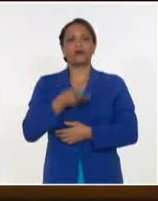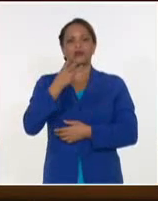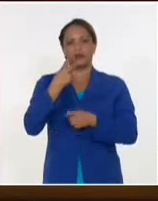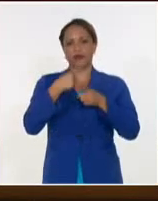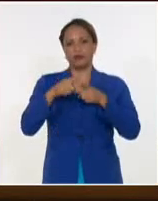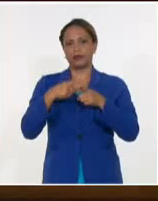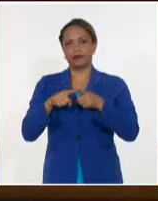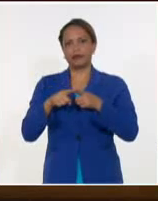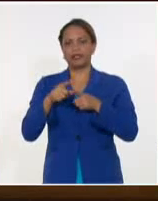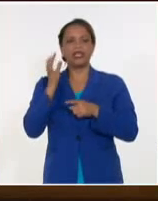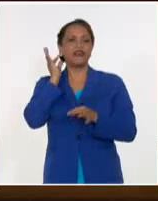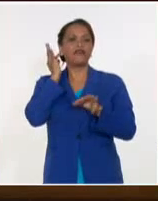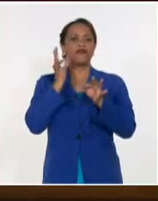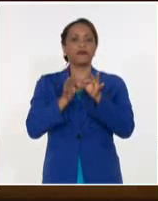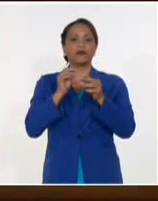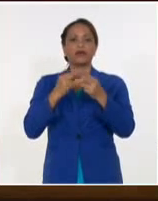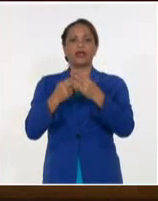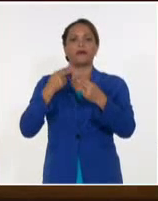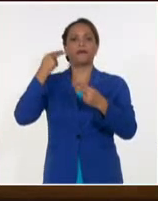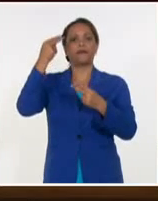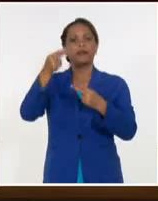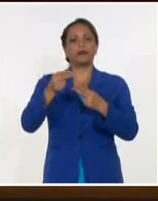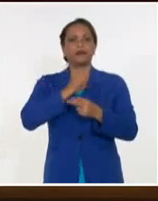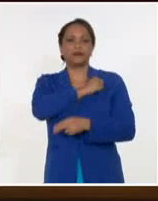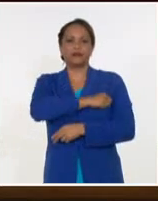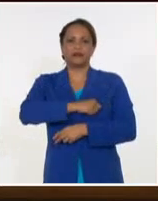de fe, esperanza y amor.